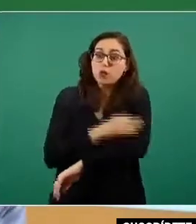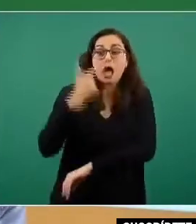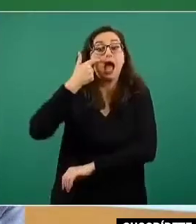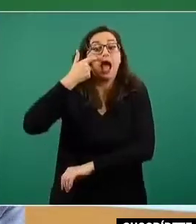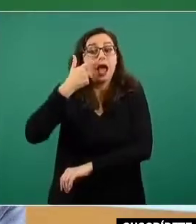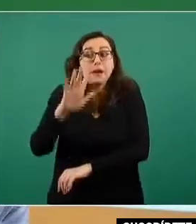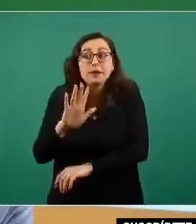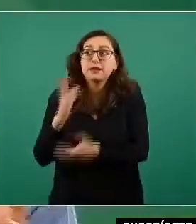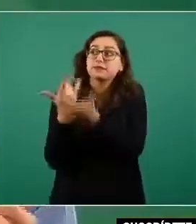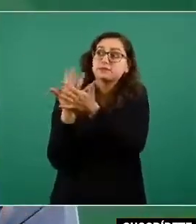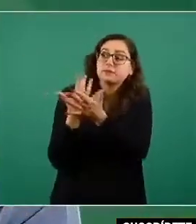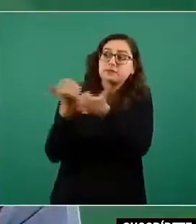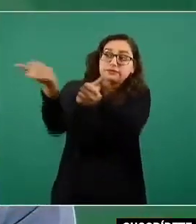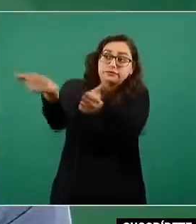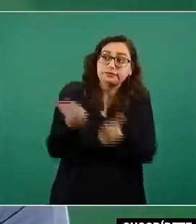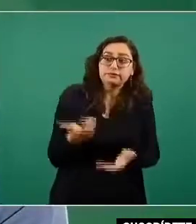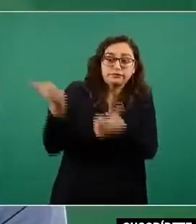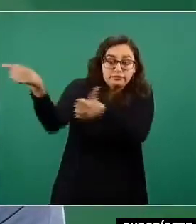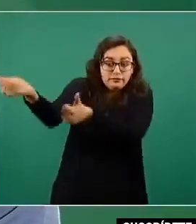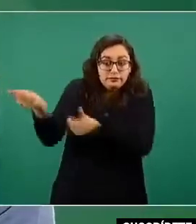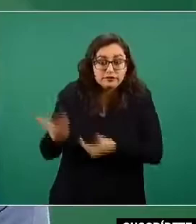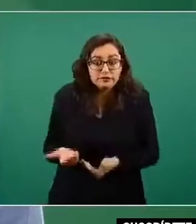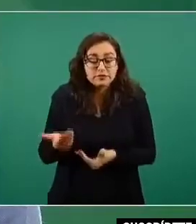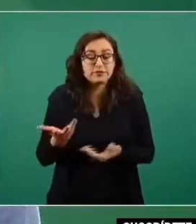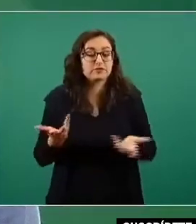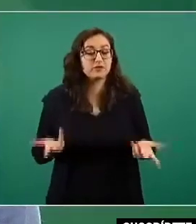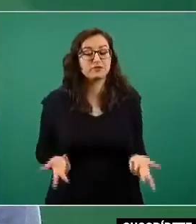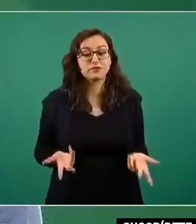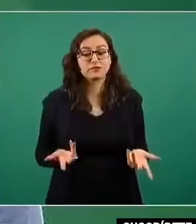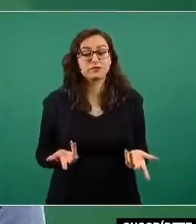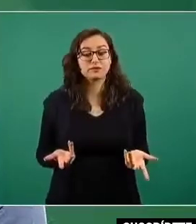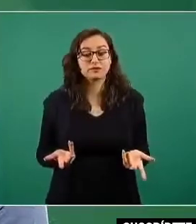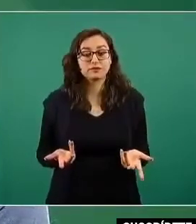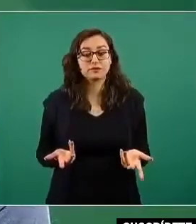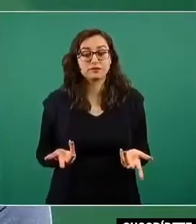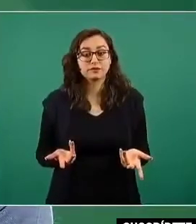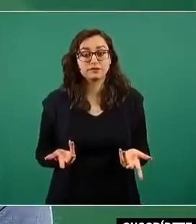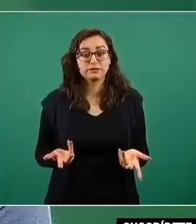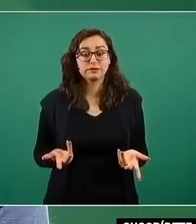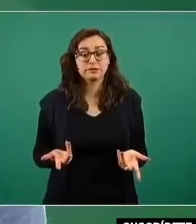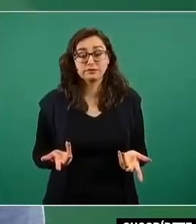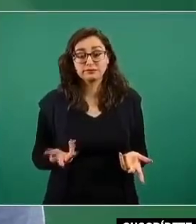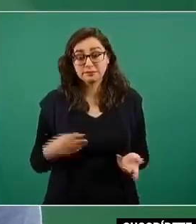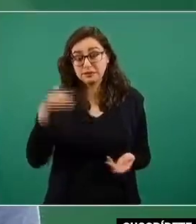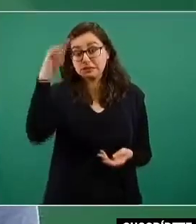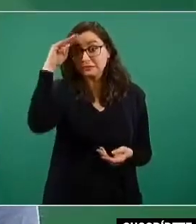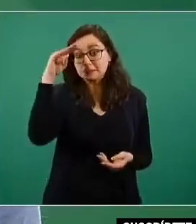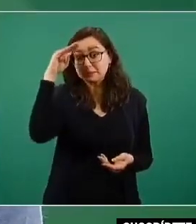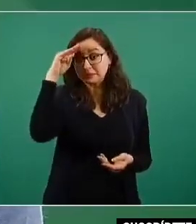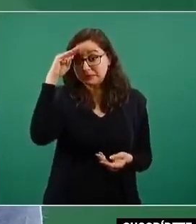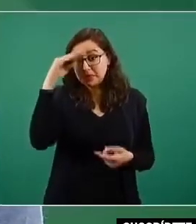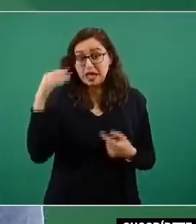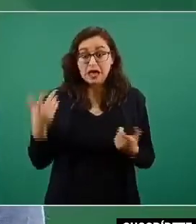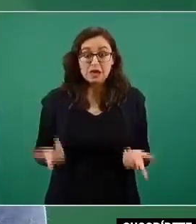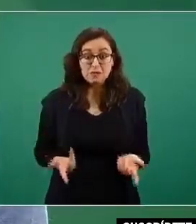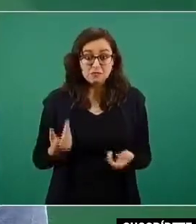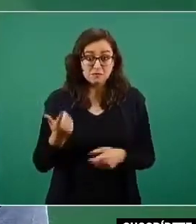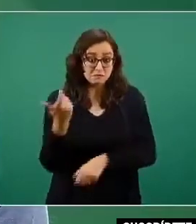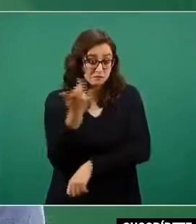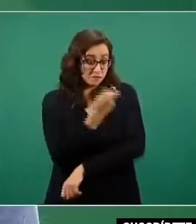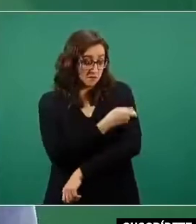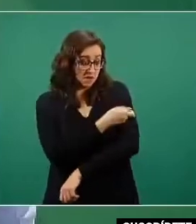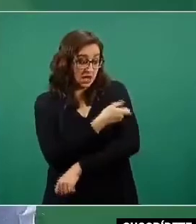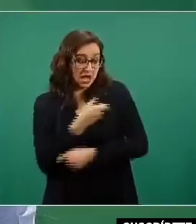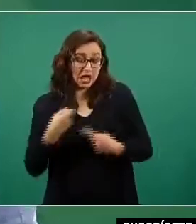No hay una razón médica para suponer que el perfil de alergias que puede provocar una